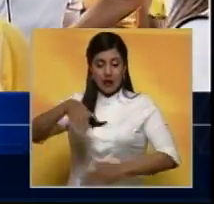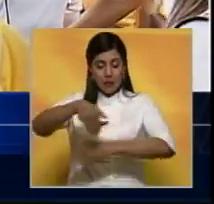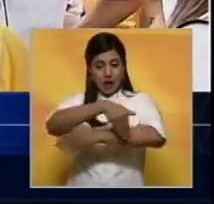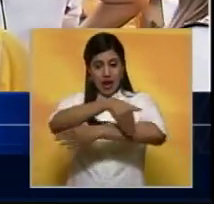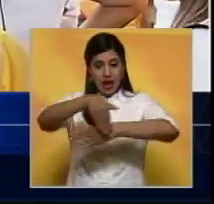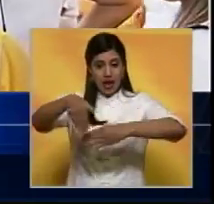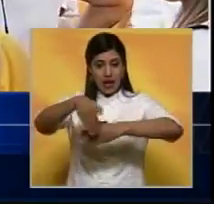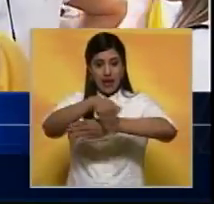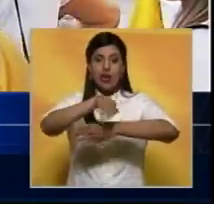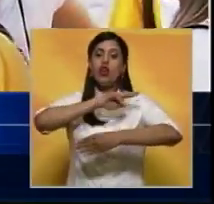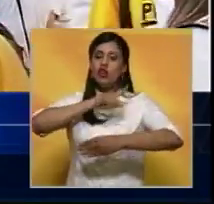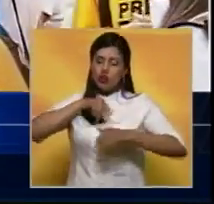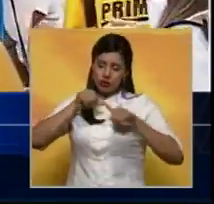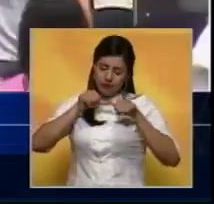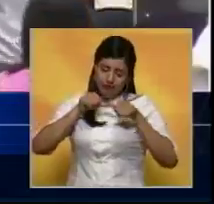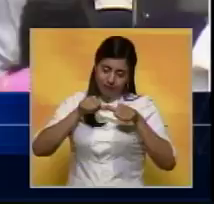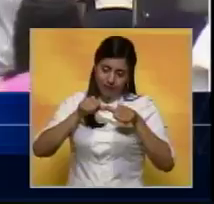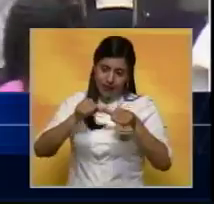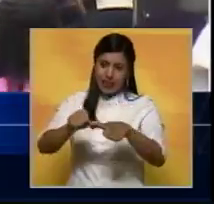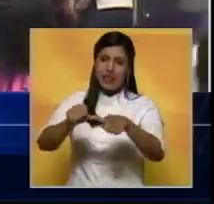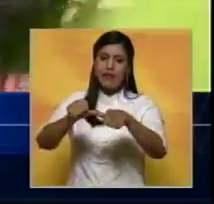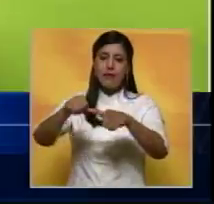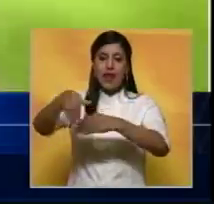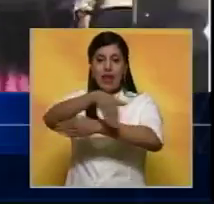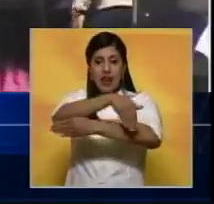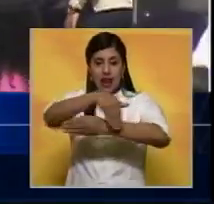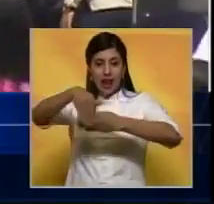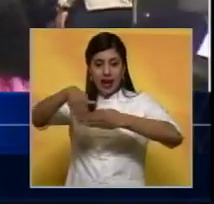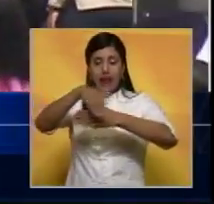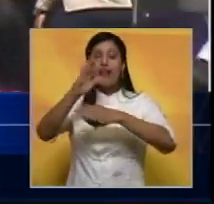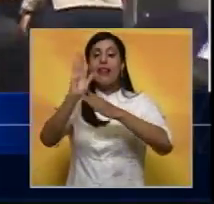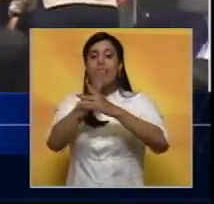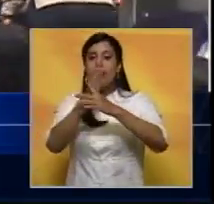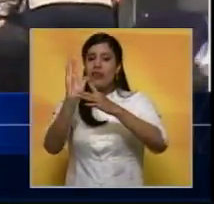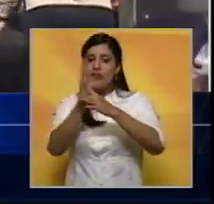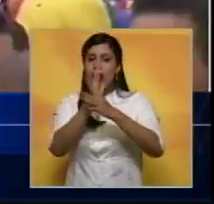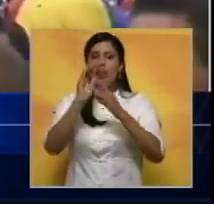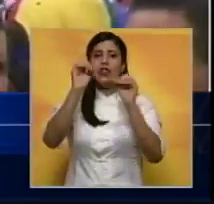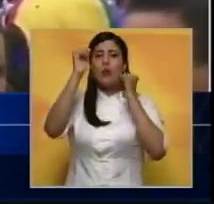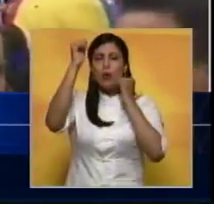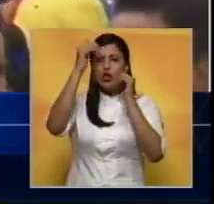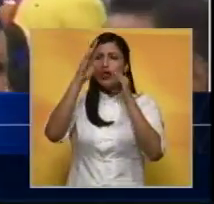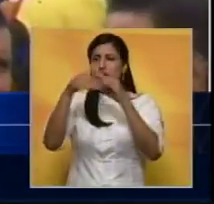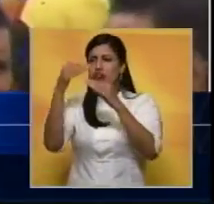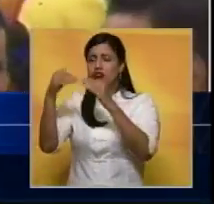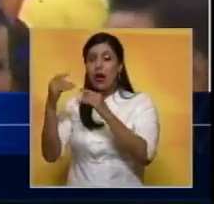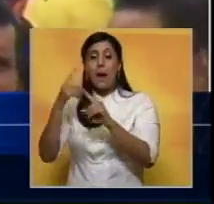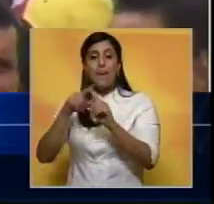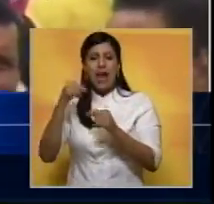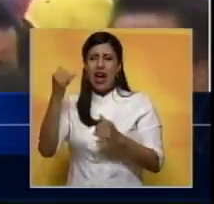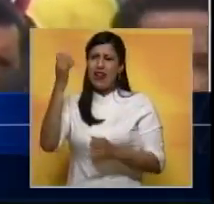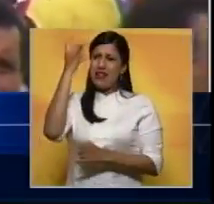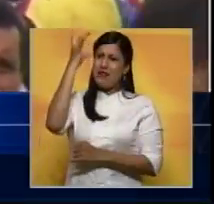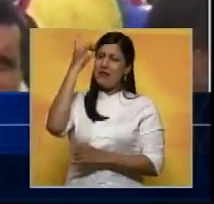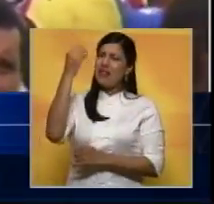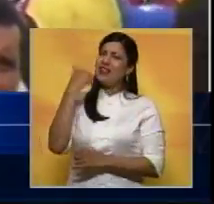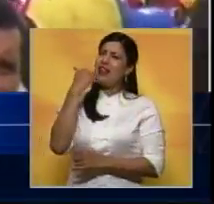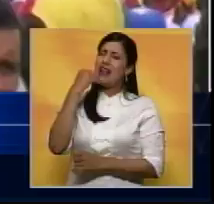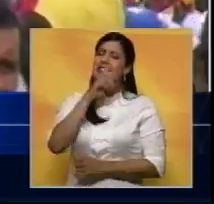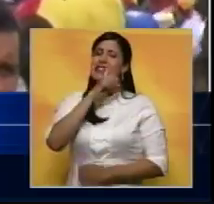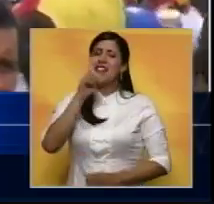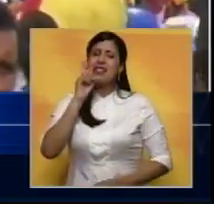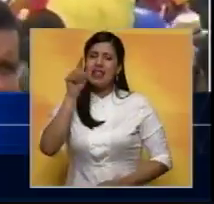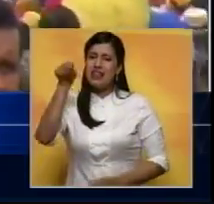calle y en ella vamos a permanecer con diferentes modalidades de manifestación. Ahora inventaron una patraña que se